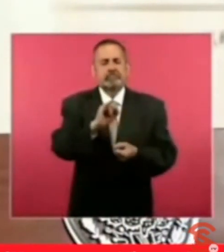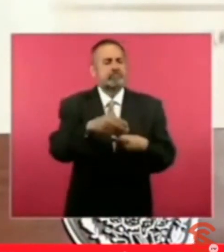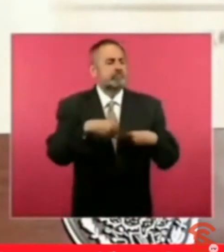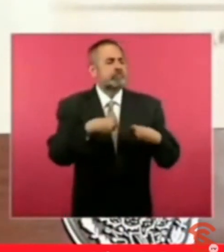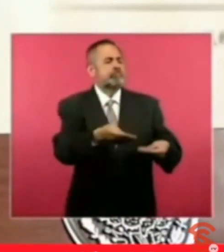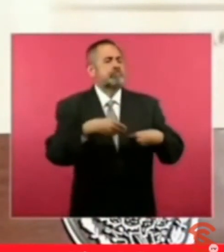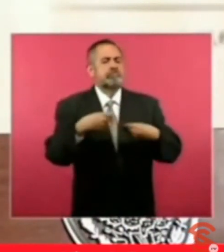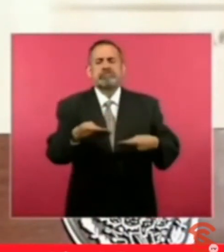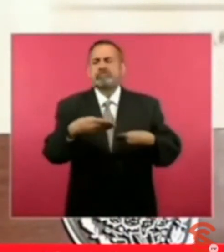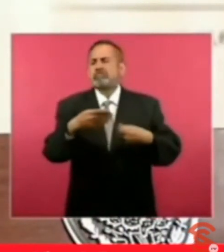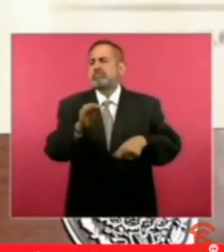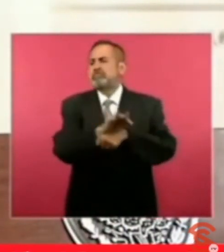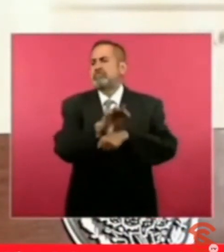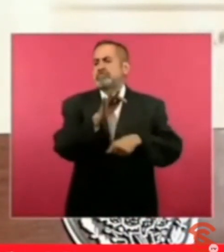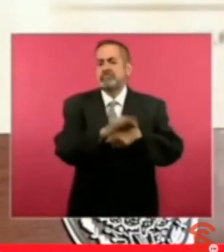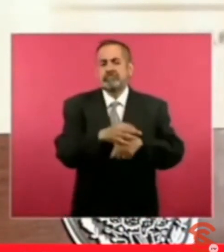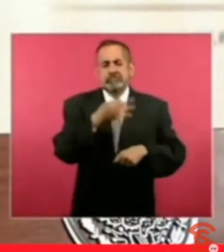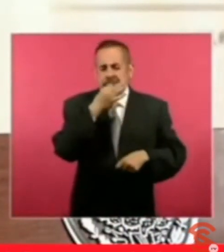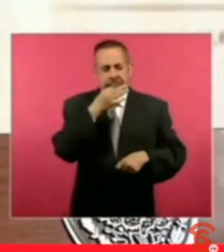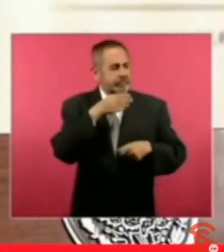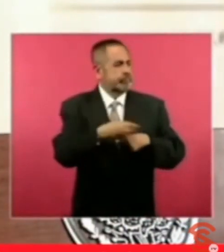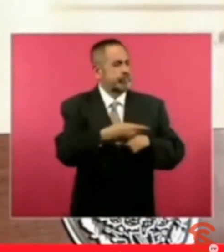en horas.